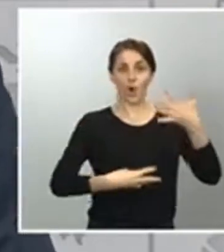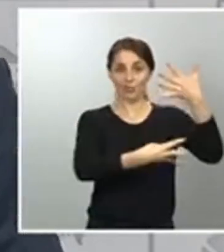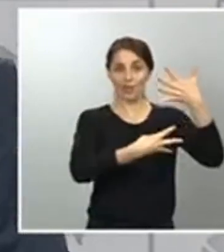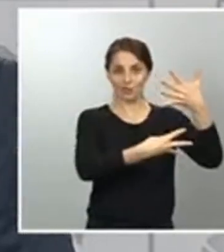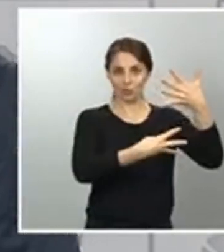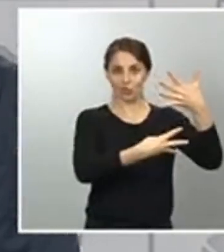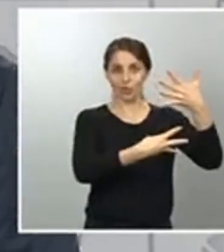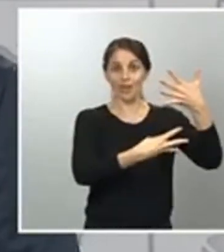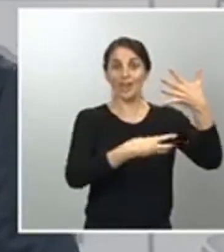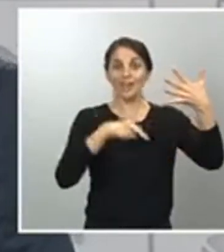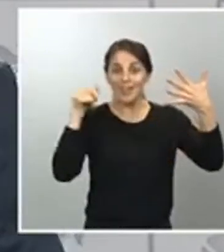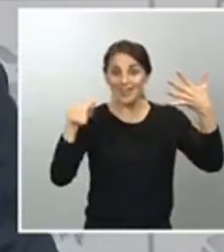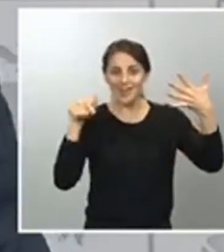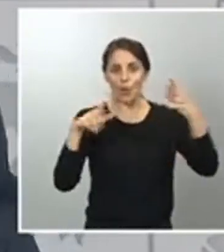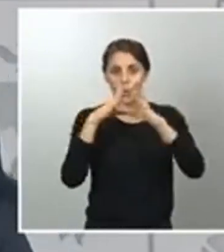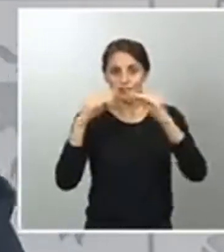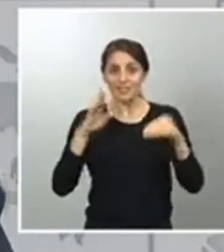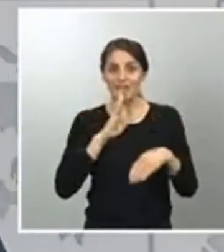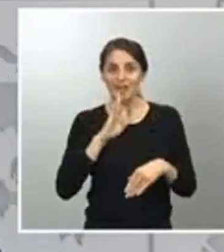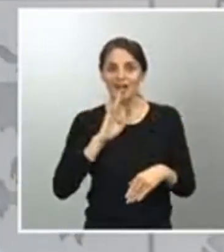en concreto